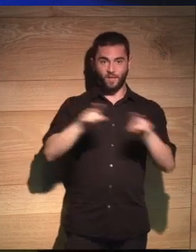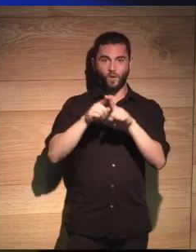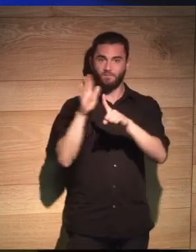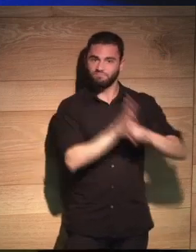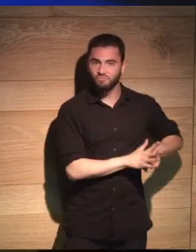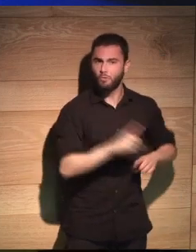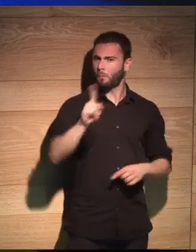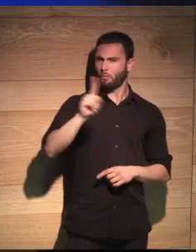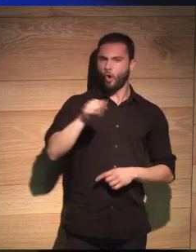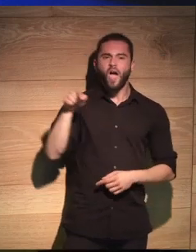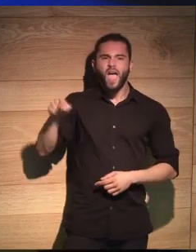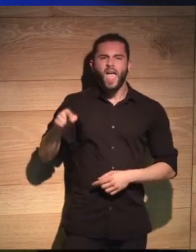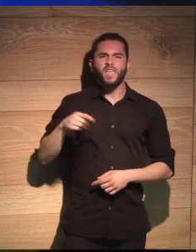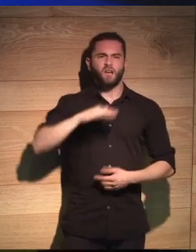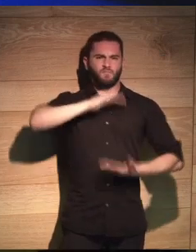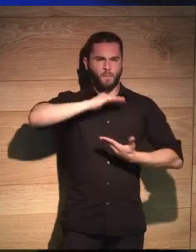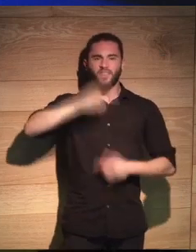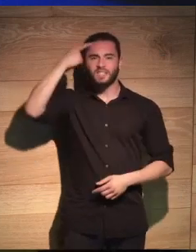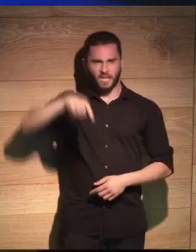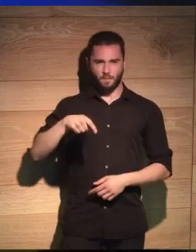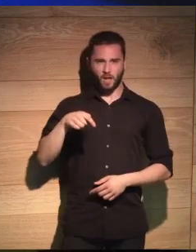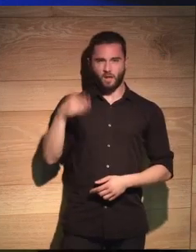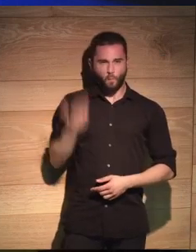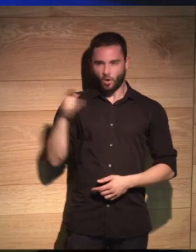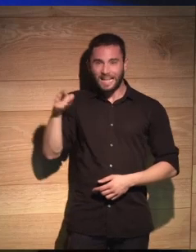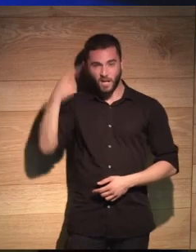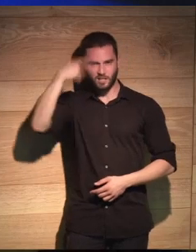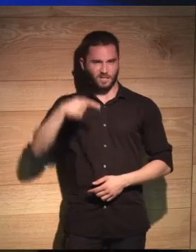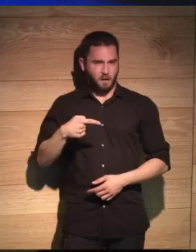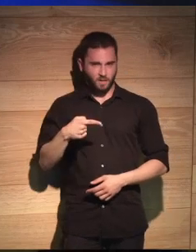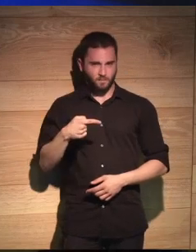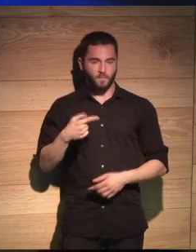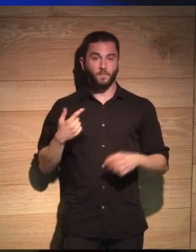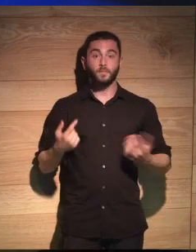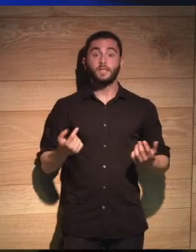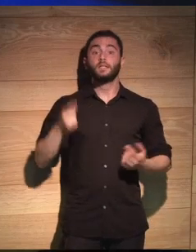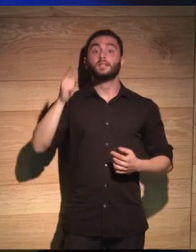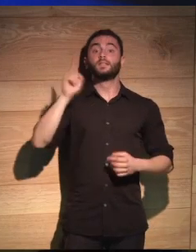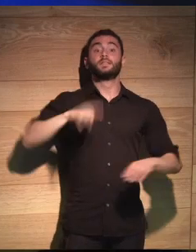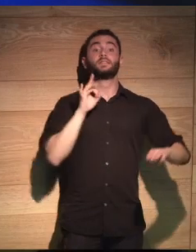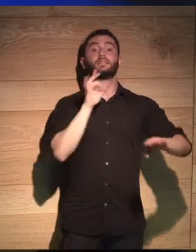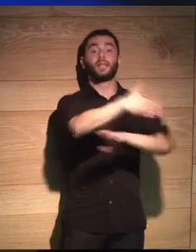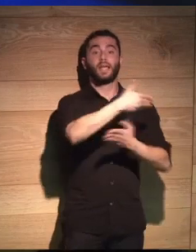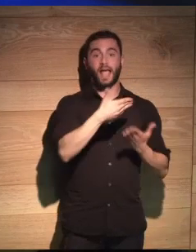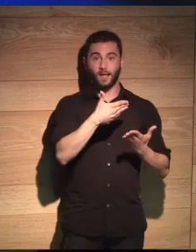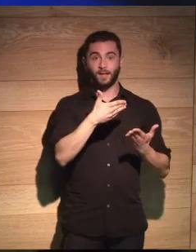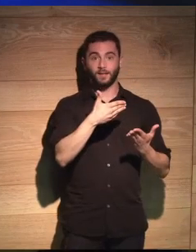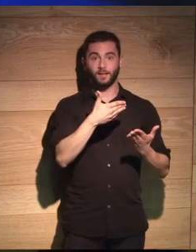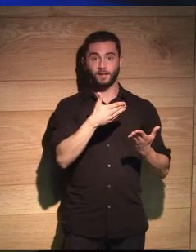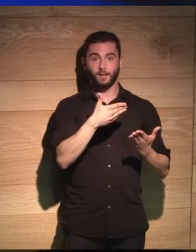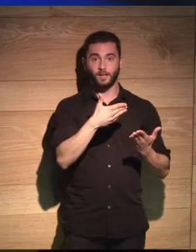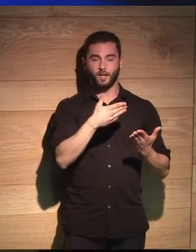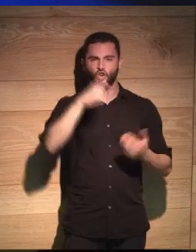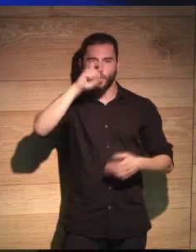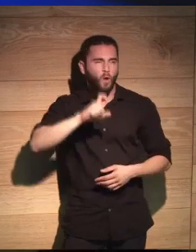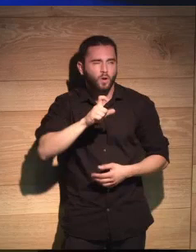muy bien lo que vale, sabe muy bien de su importancia. Incluso en alguna carta que ella manda a alguien, yo no